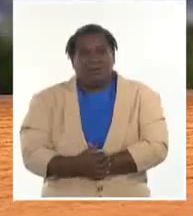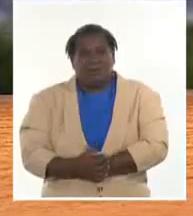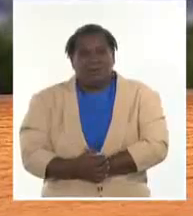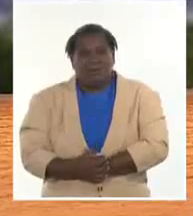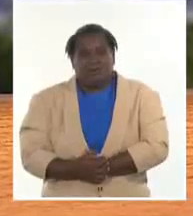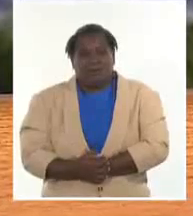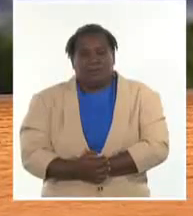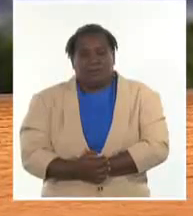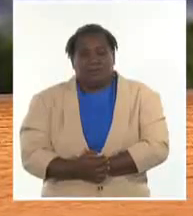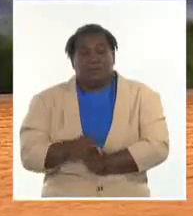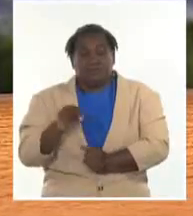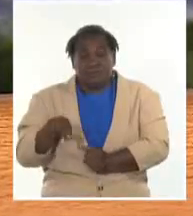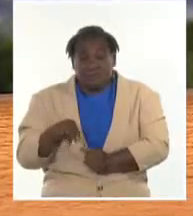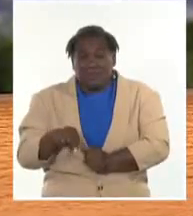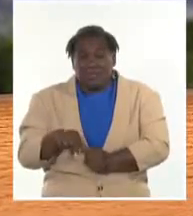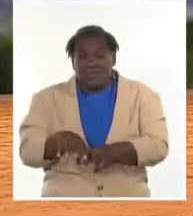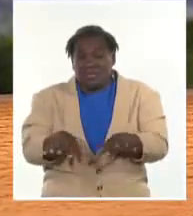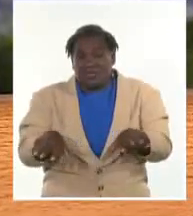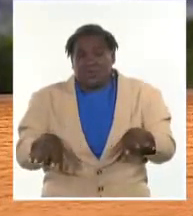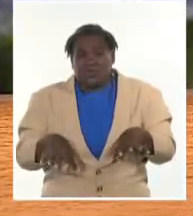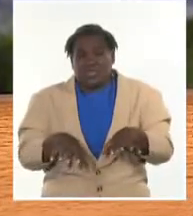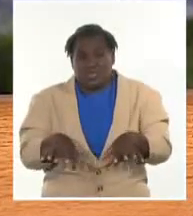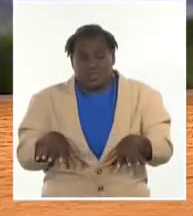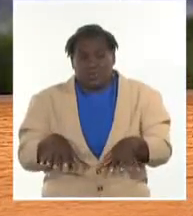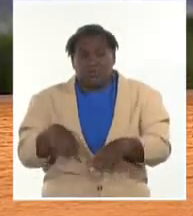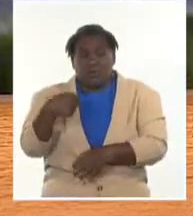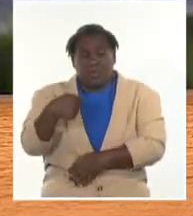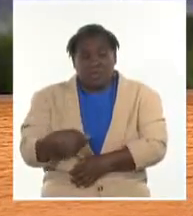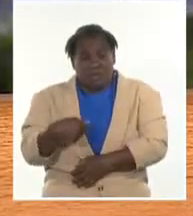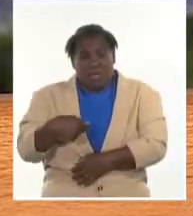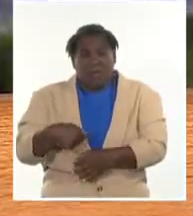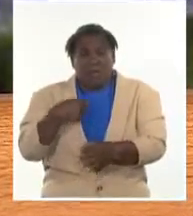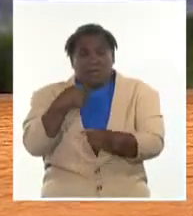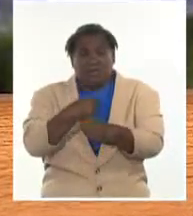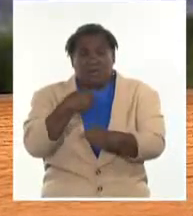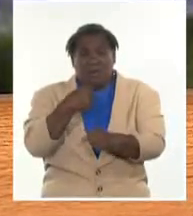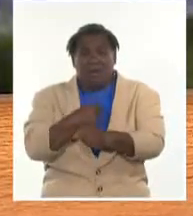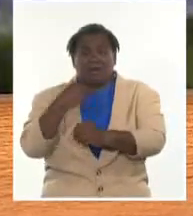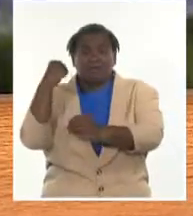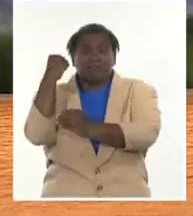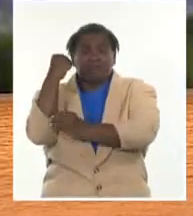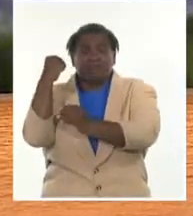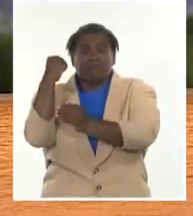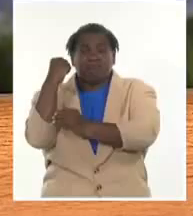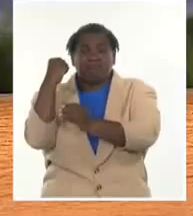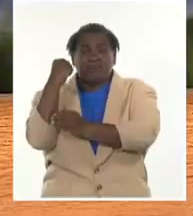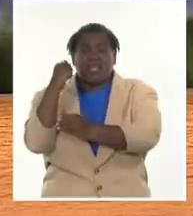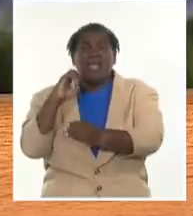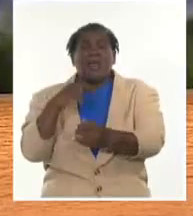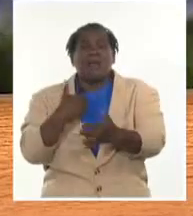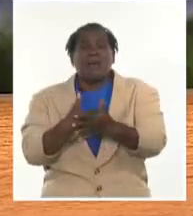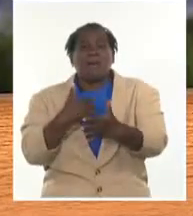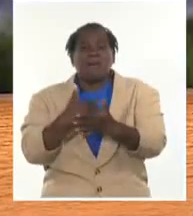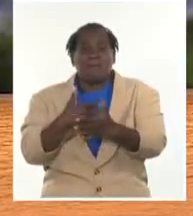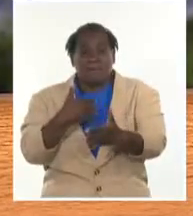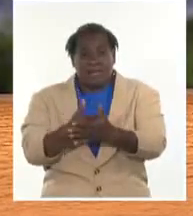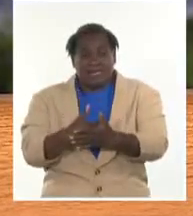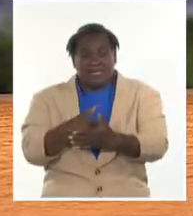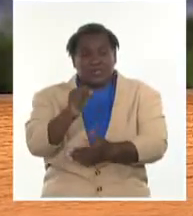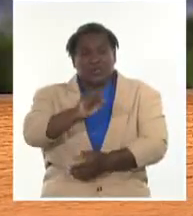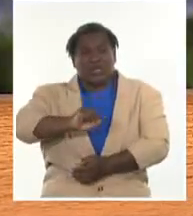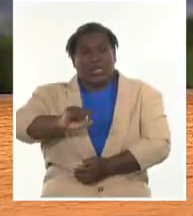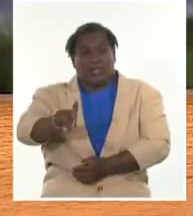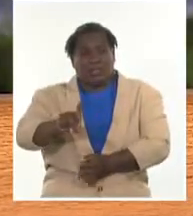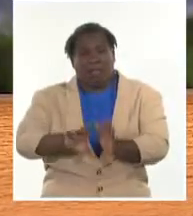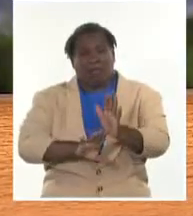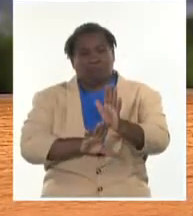estas premisas, tenemos que trabajar por consolidar la empresa estatal socialista y